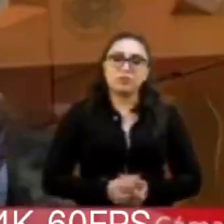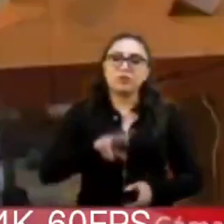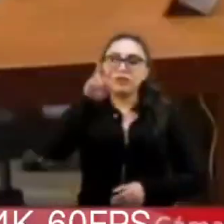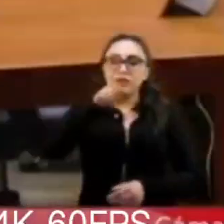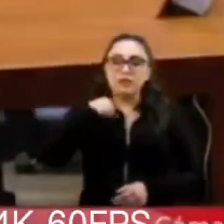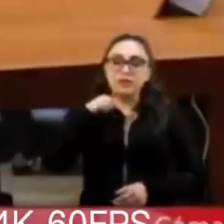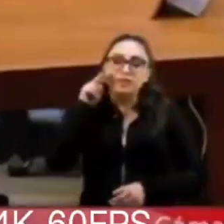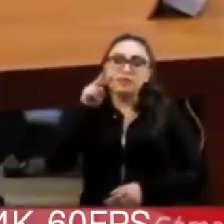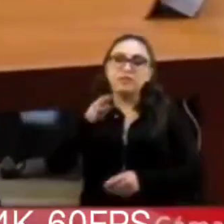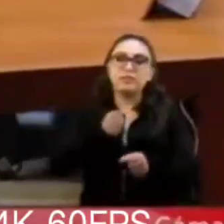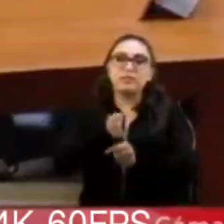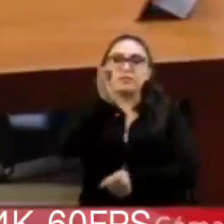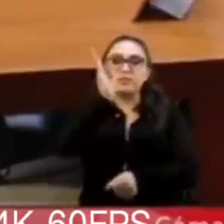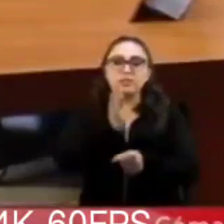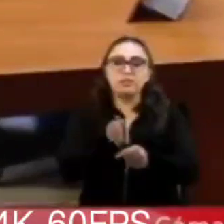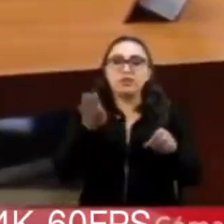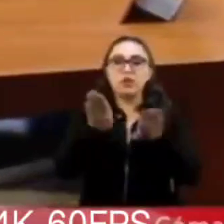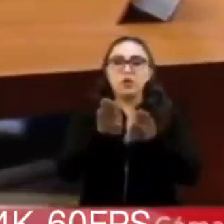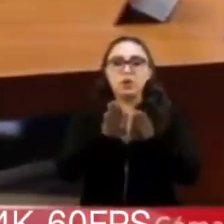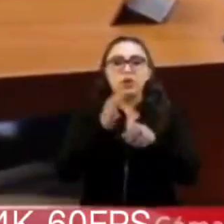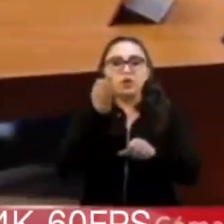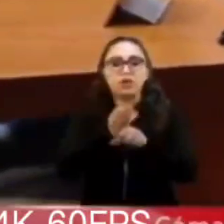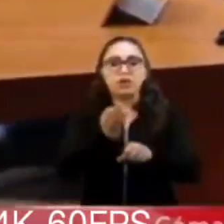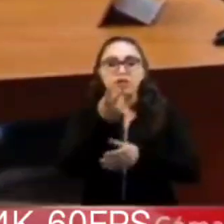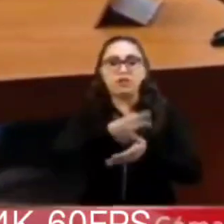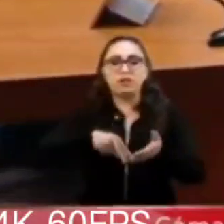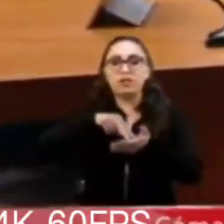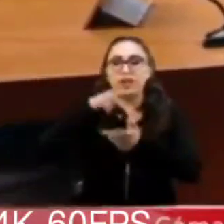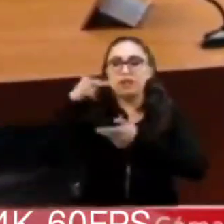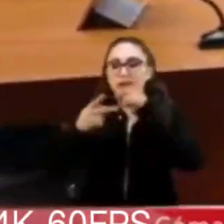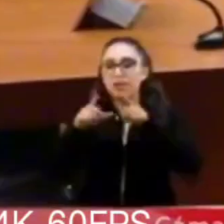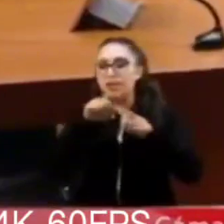simpático y qué ilógico ir a hablar y venir a ladrar aquí.